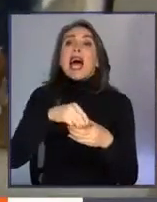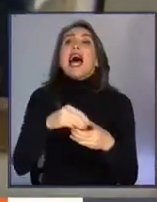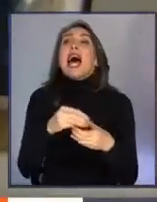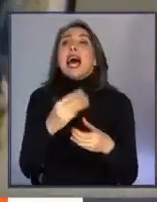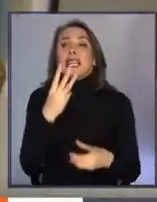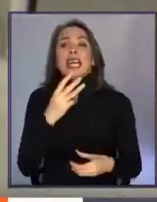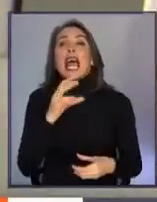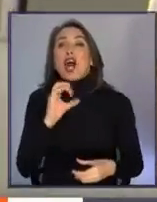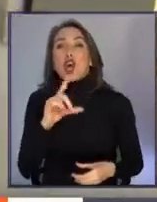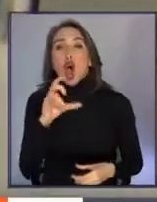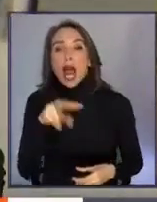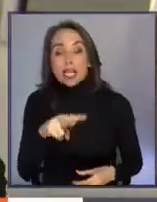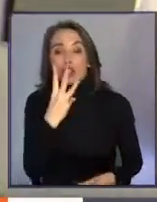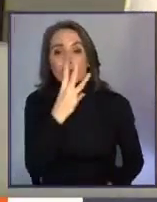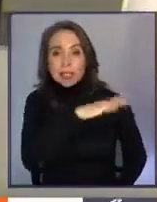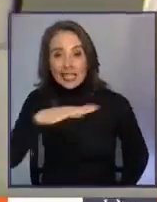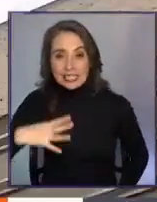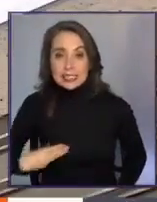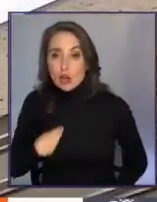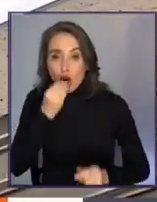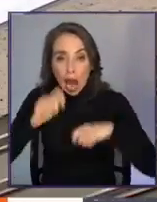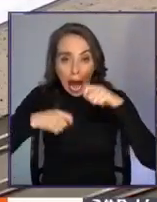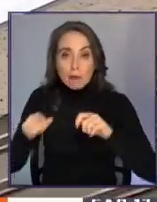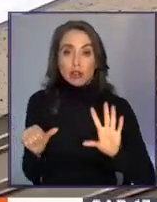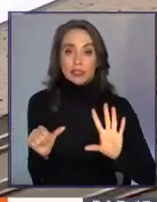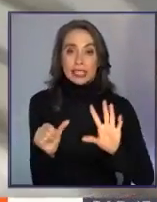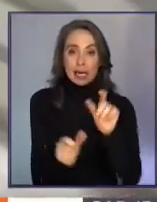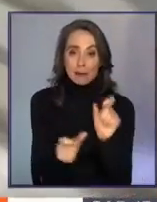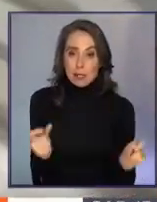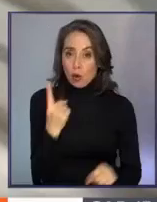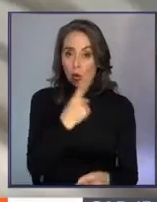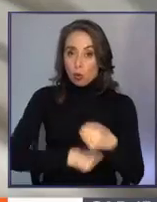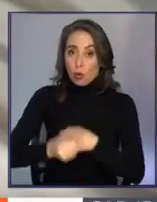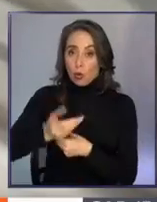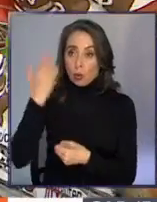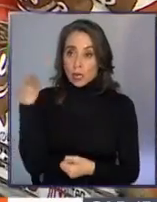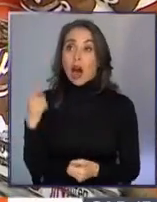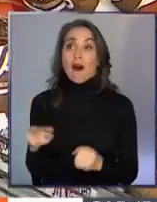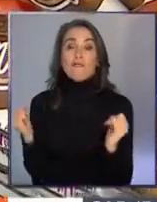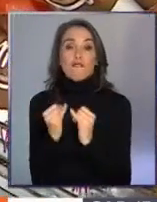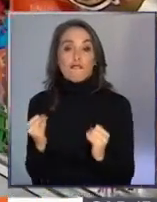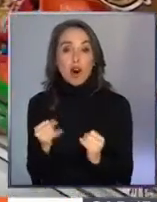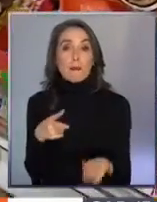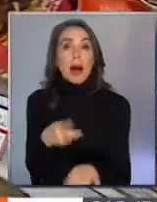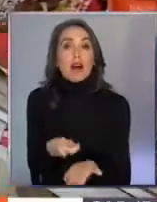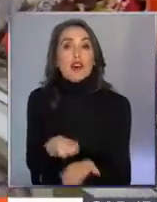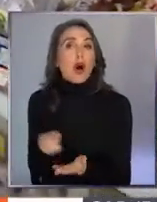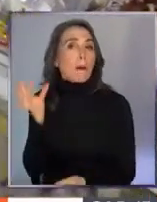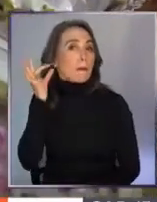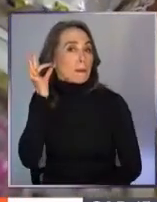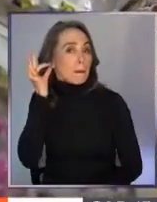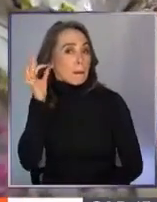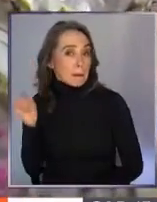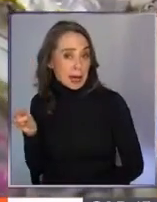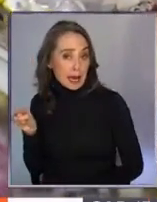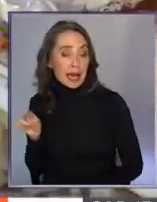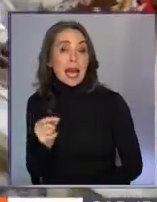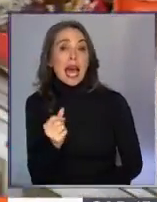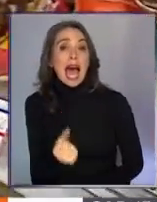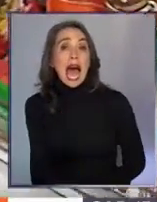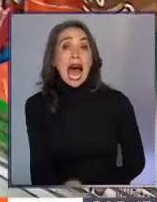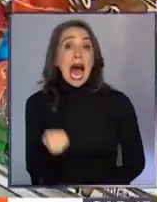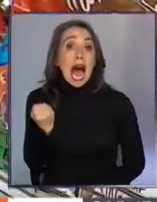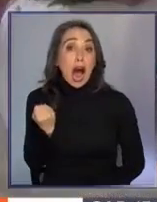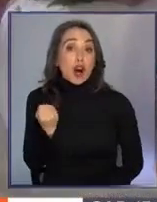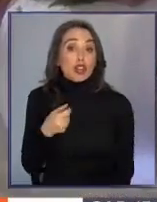almuerzo es para 6 personas. Hace cerca de un año, esta es la modalidad de compra de Claudia. Dice que el ahorro que consigue